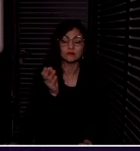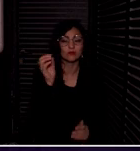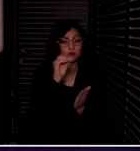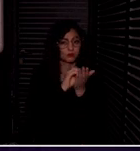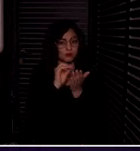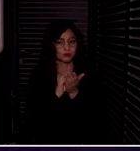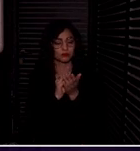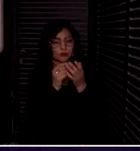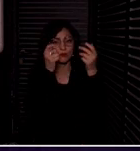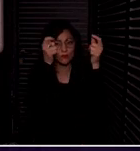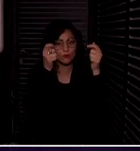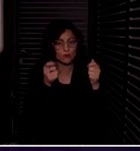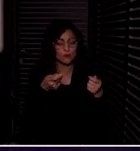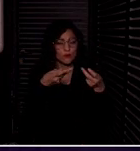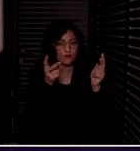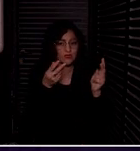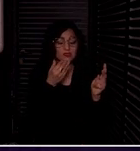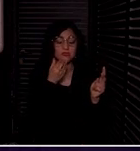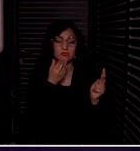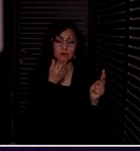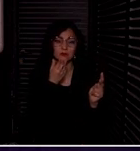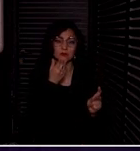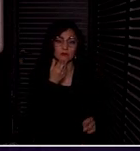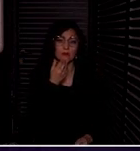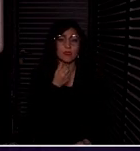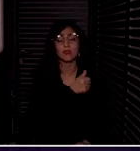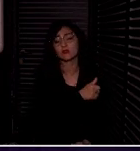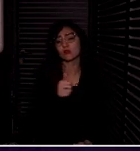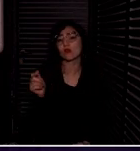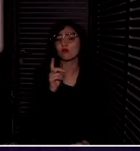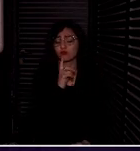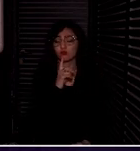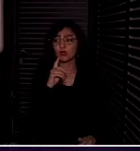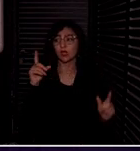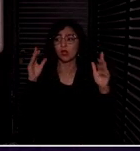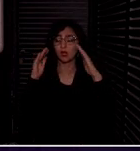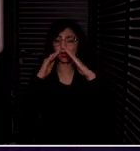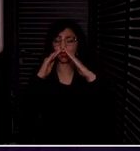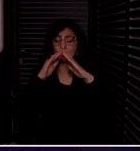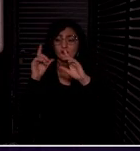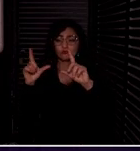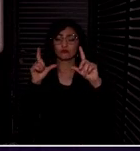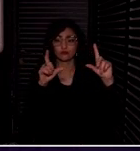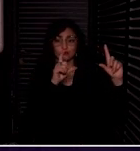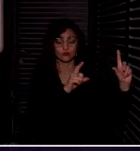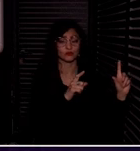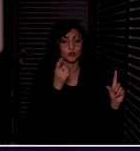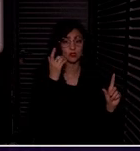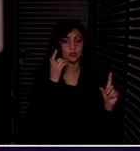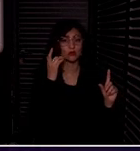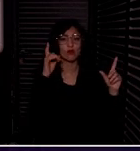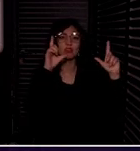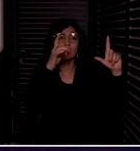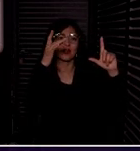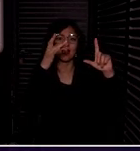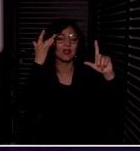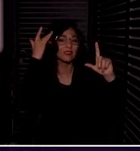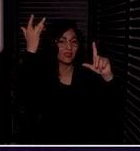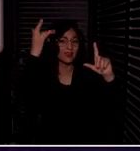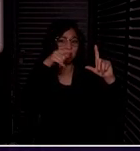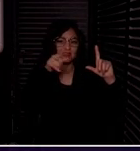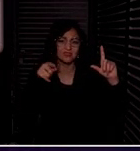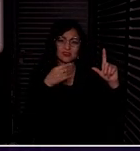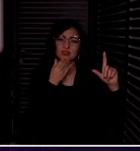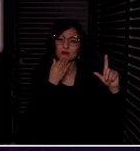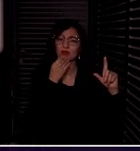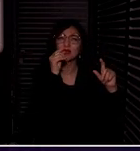sino que en la televisión inteligente, que todos tenemos en casa o los que tengamos, la mayoría entiendo que tenemos en casa, la oferta